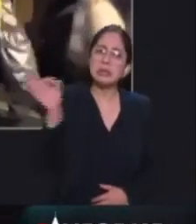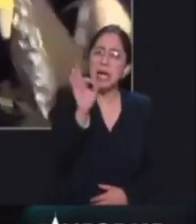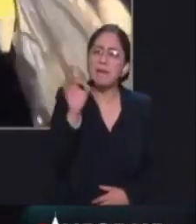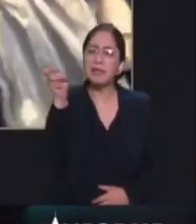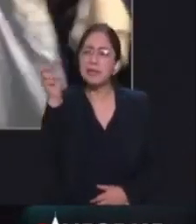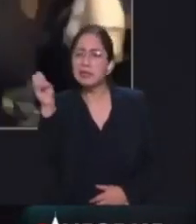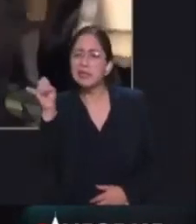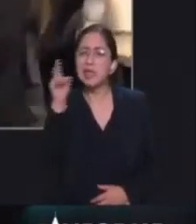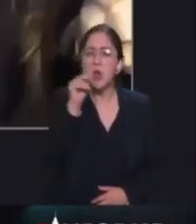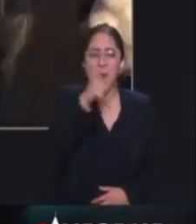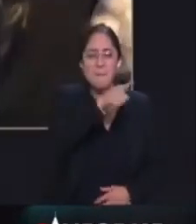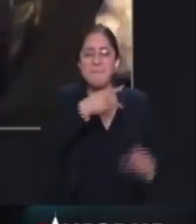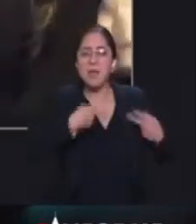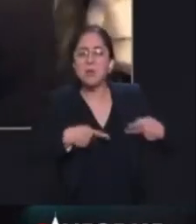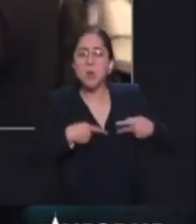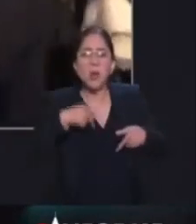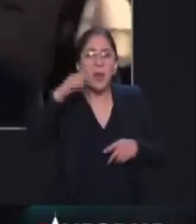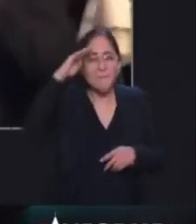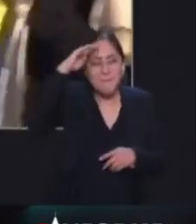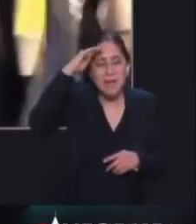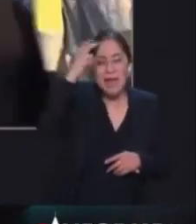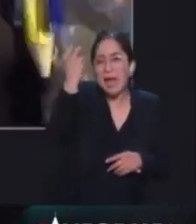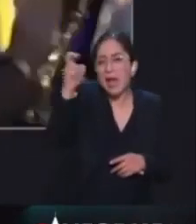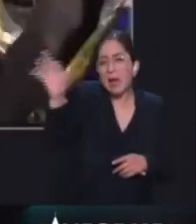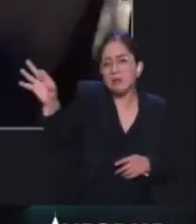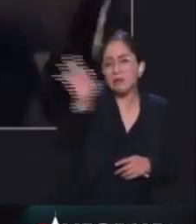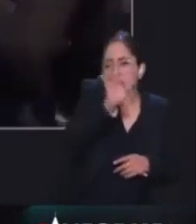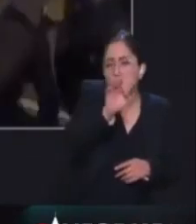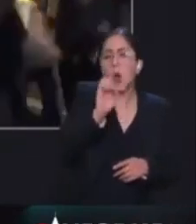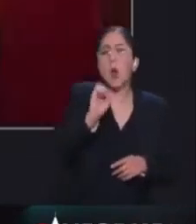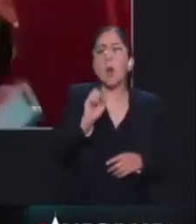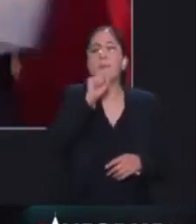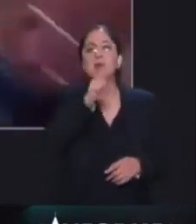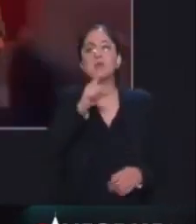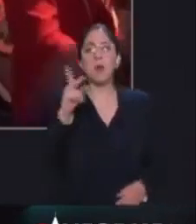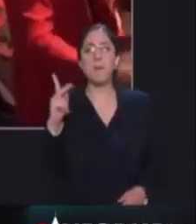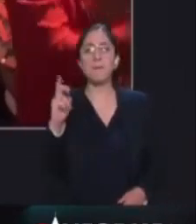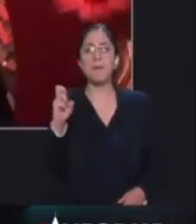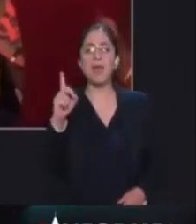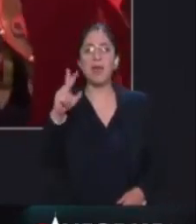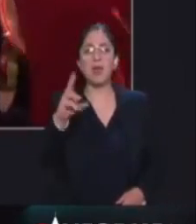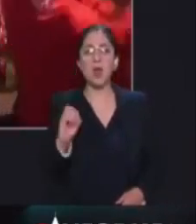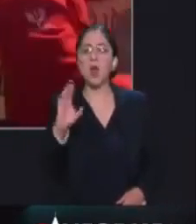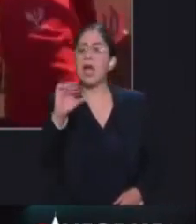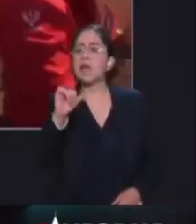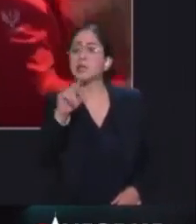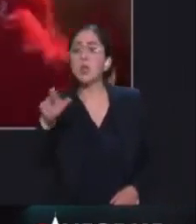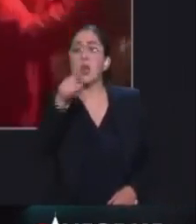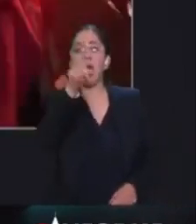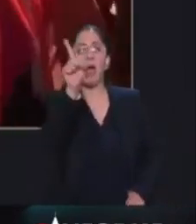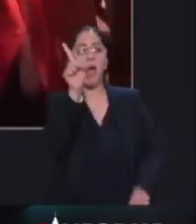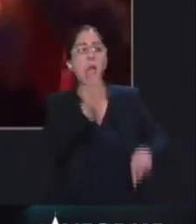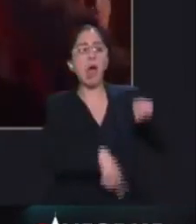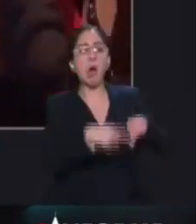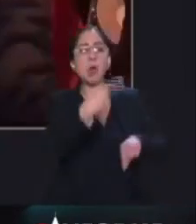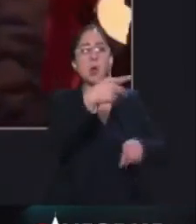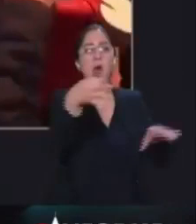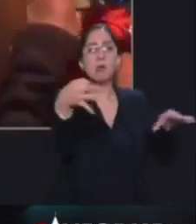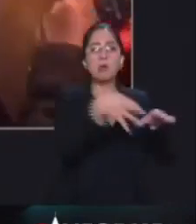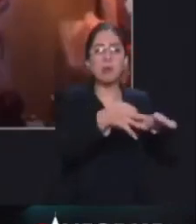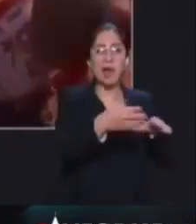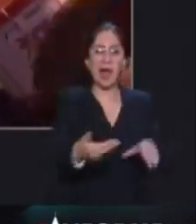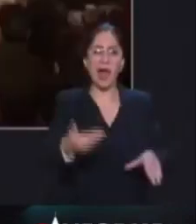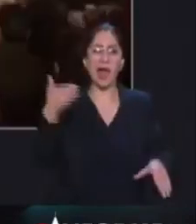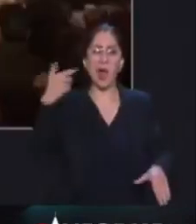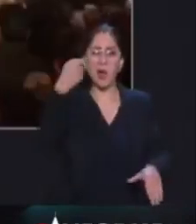Ya difícilmente alguien puede decir que viene Pedro Castillo a quitarle los ahorros a la gente, que te van a quitar tus $50 que